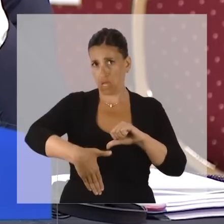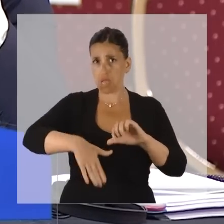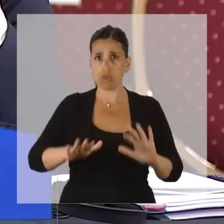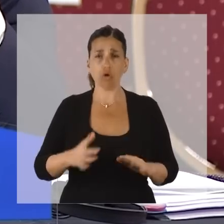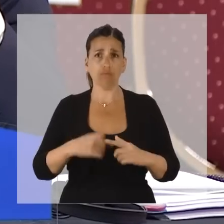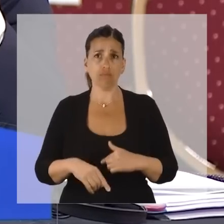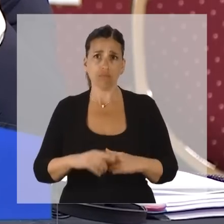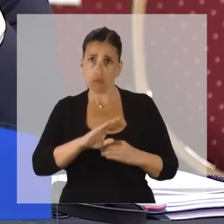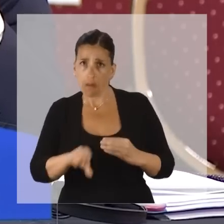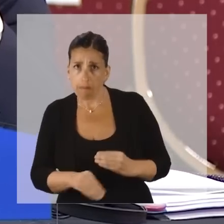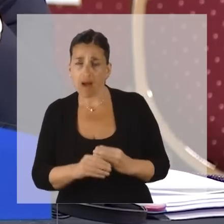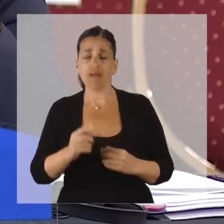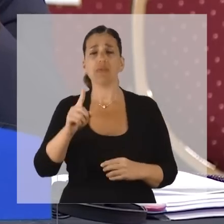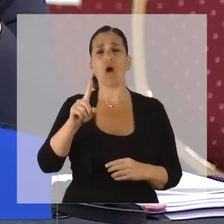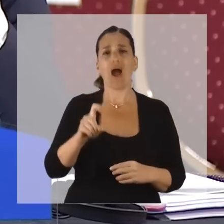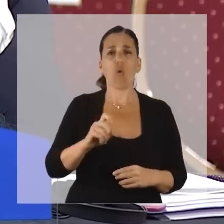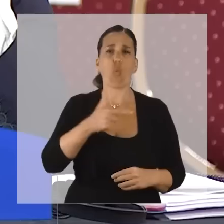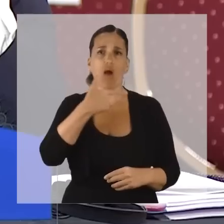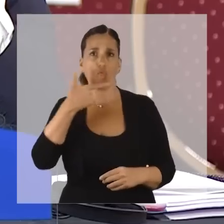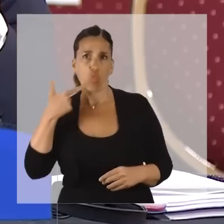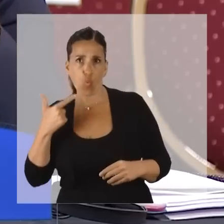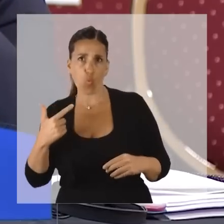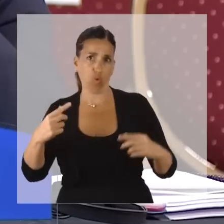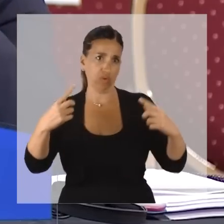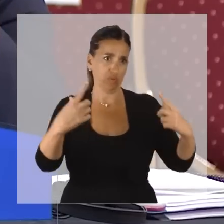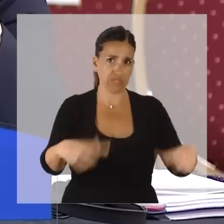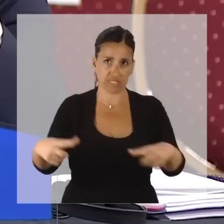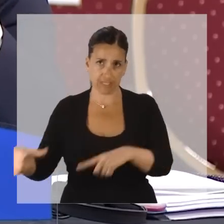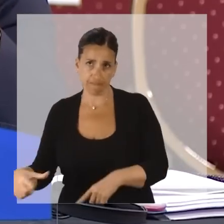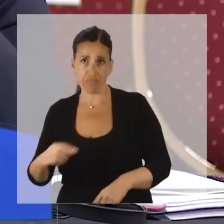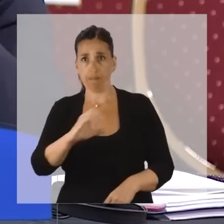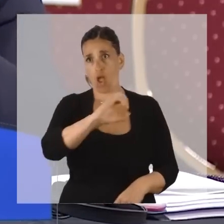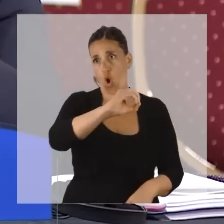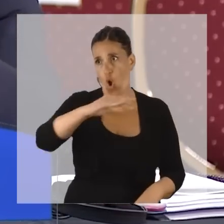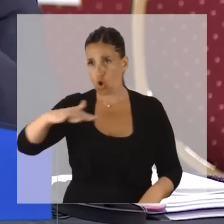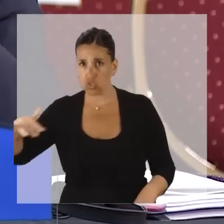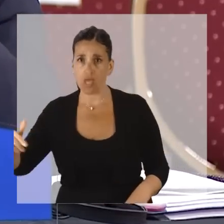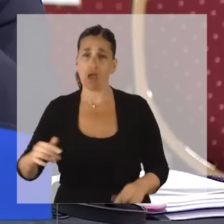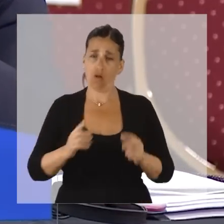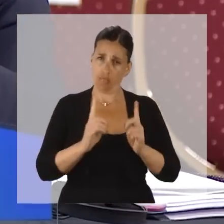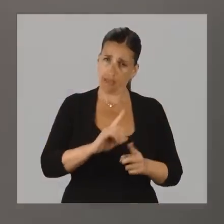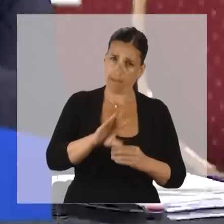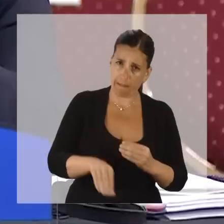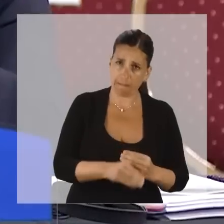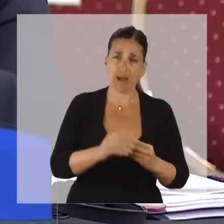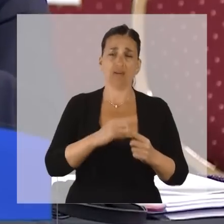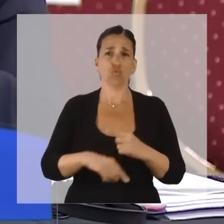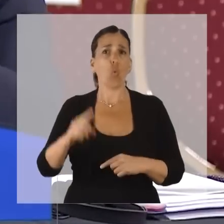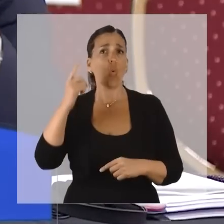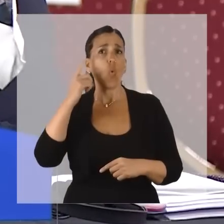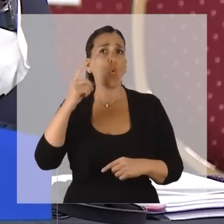le agregaría la reserva de Agua Dulce le agregaría nuestros océanos y le agregaría nuestra